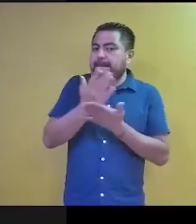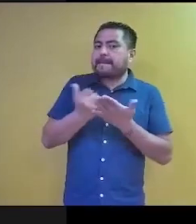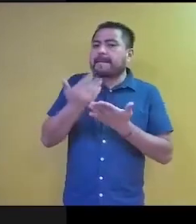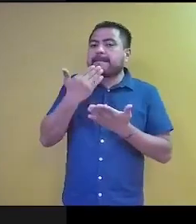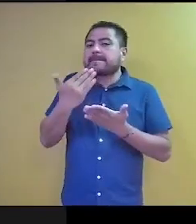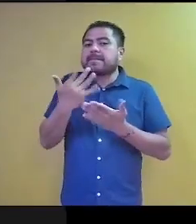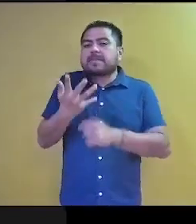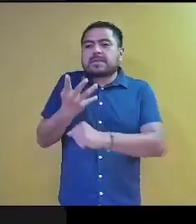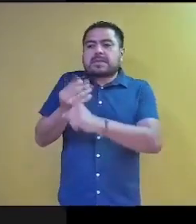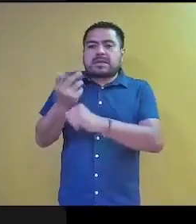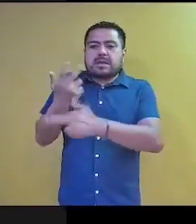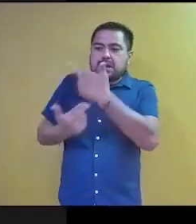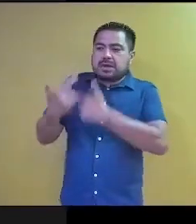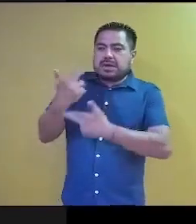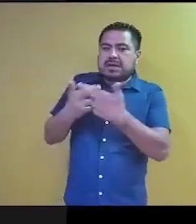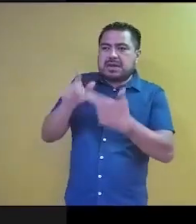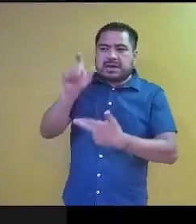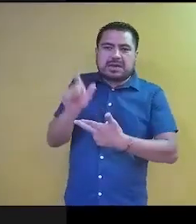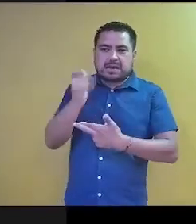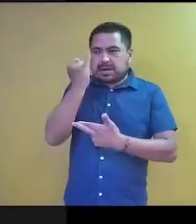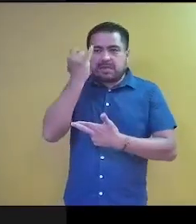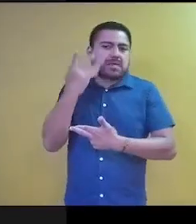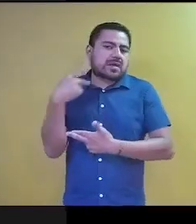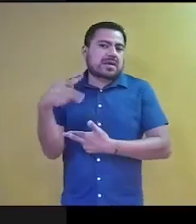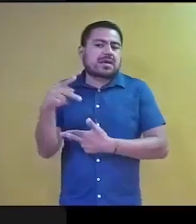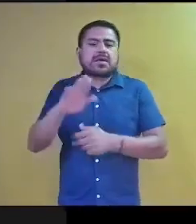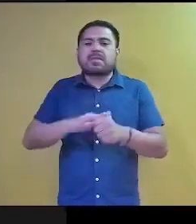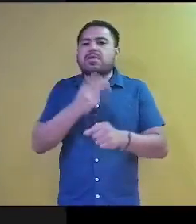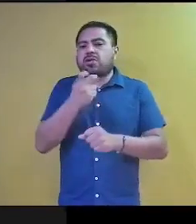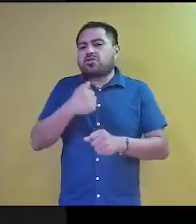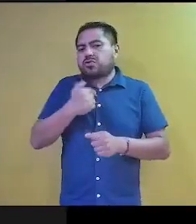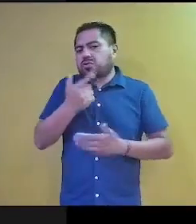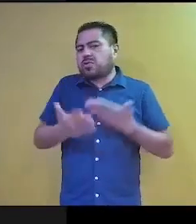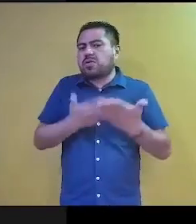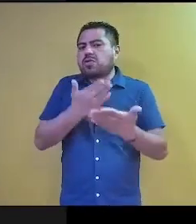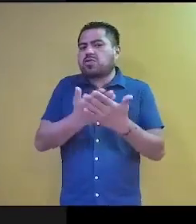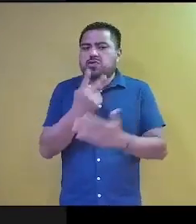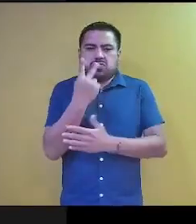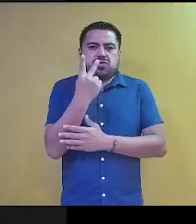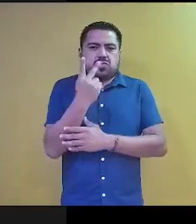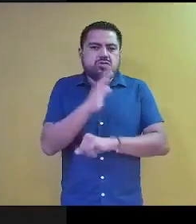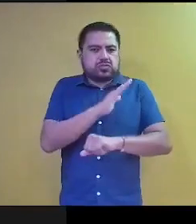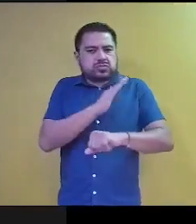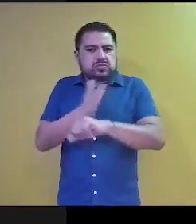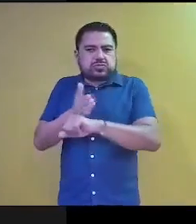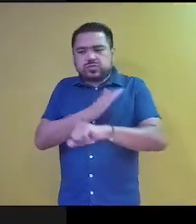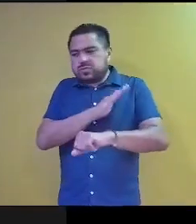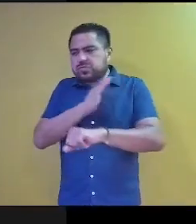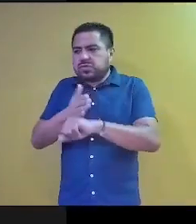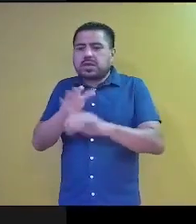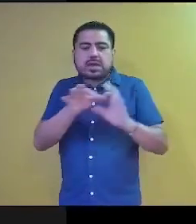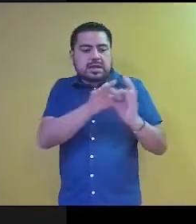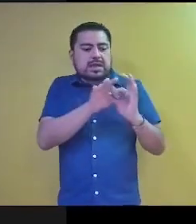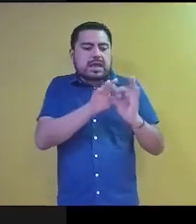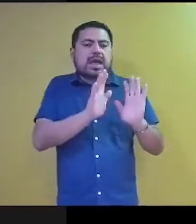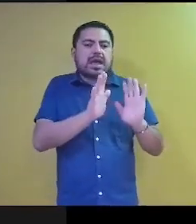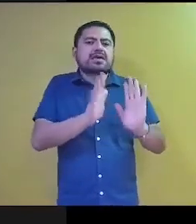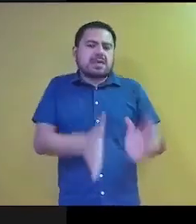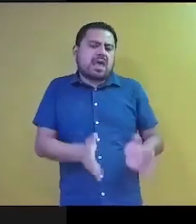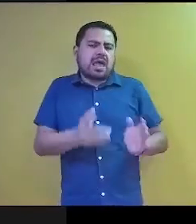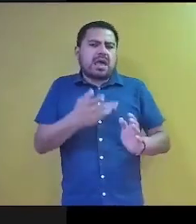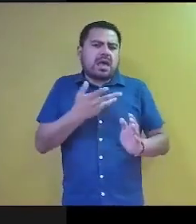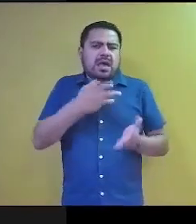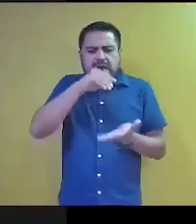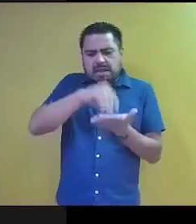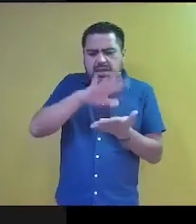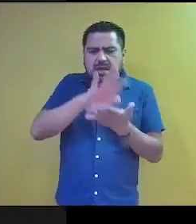la reparación del daño integral. Por eso es que yo propongo estas dos medidas de sanción aunadas a las que ya contiene